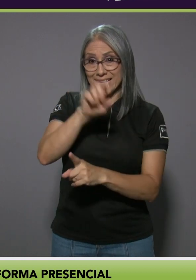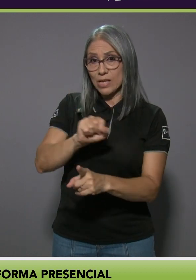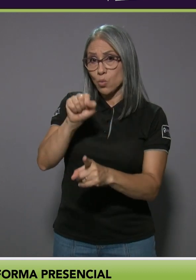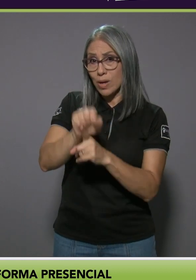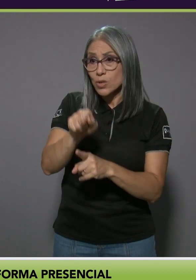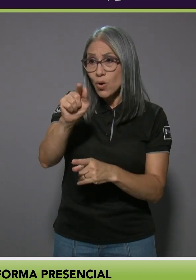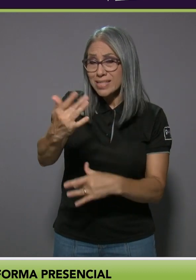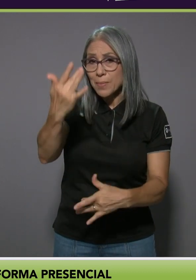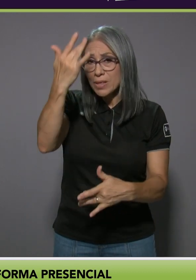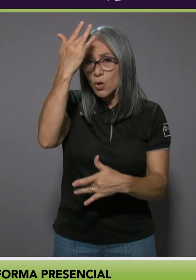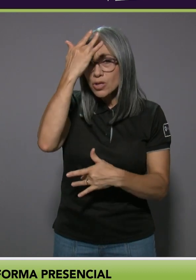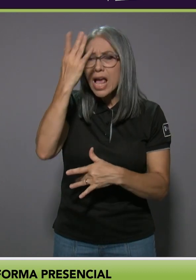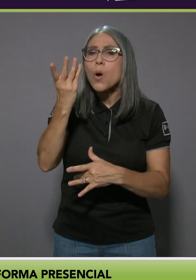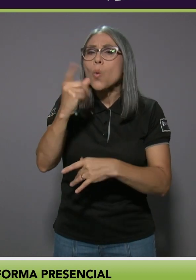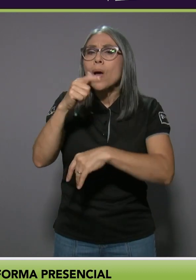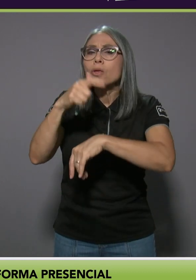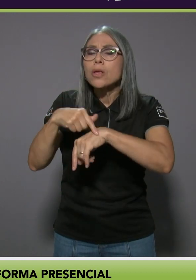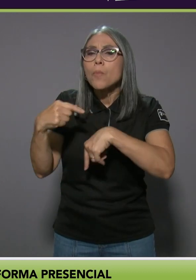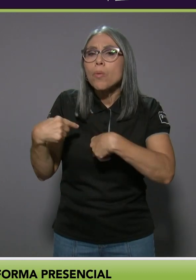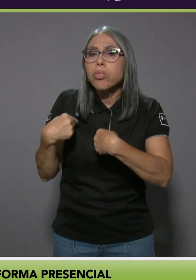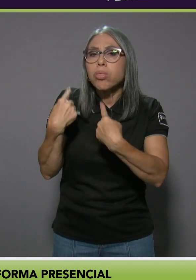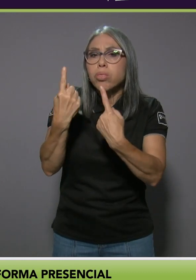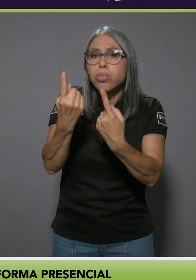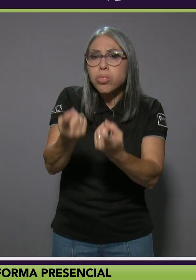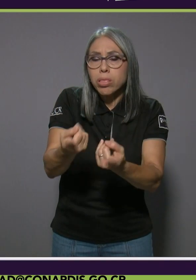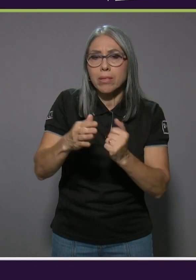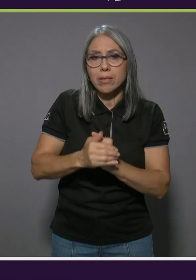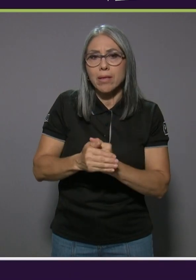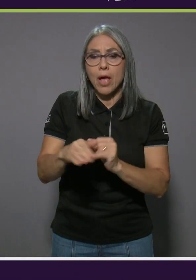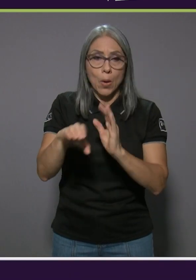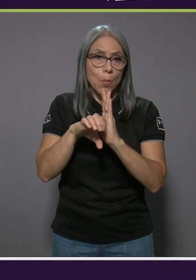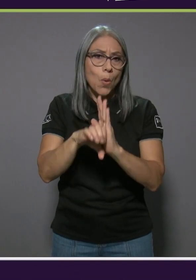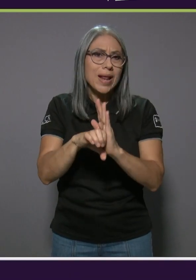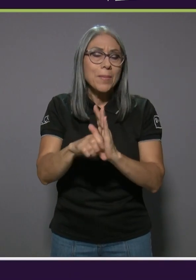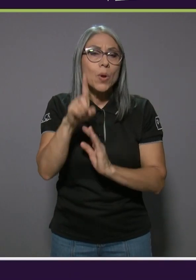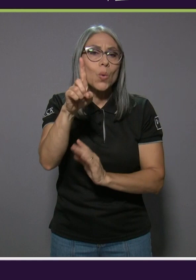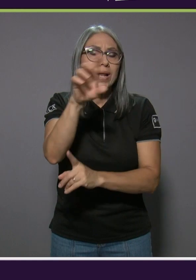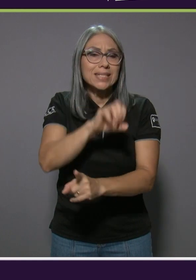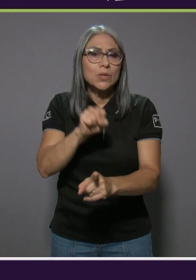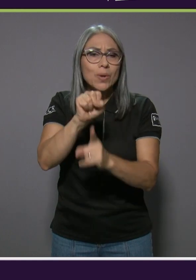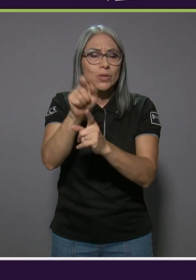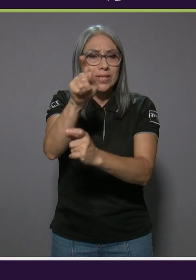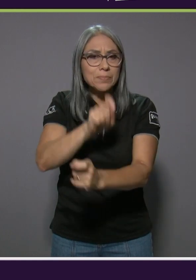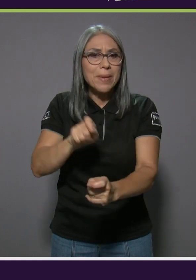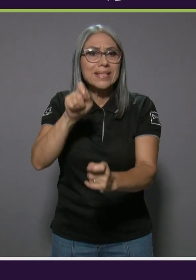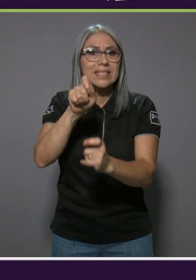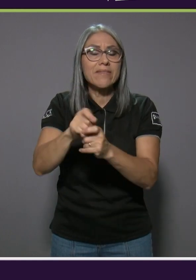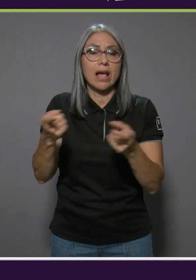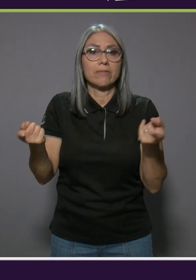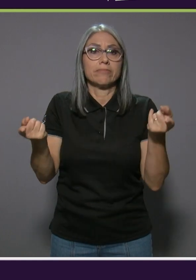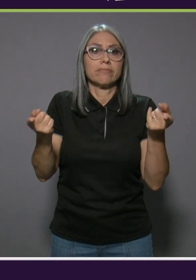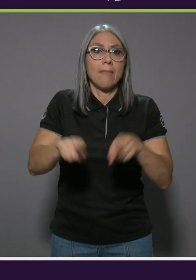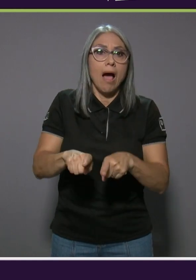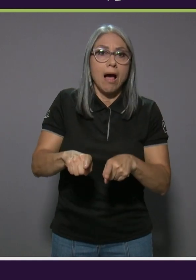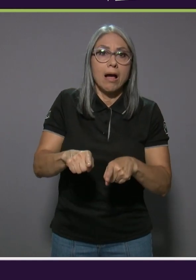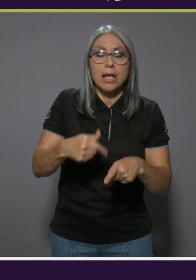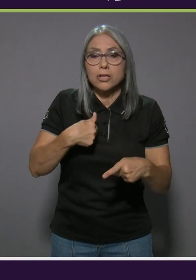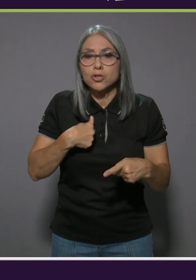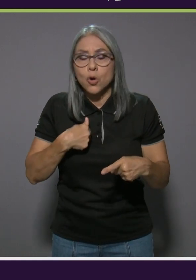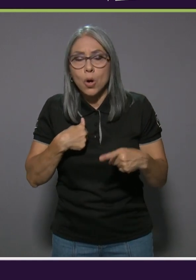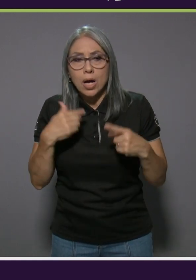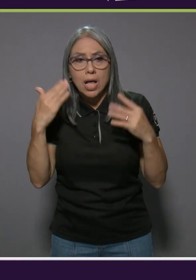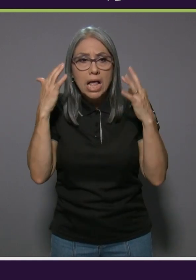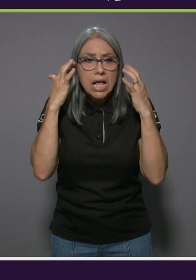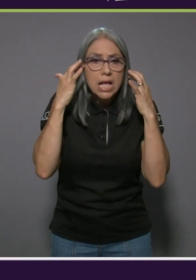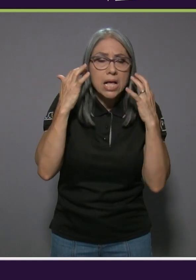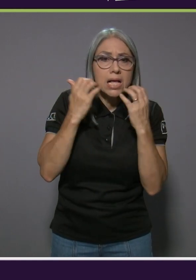evento específico que me desencadenó a mí este tipo de trastorno ansioso,